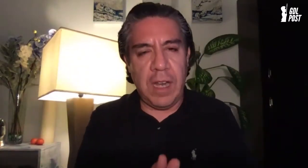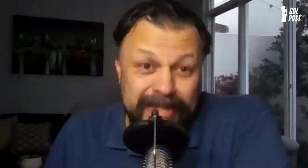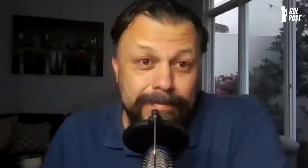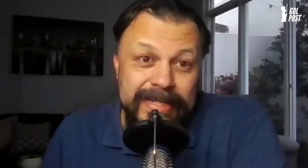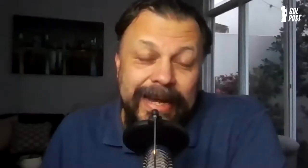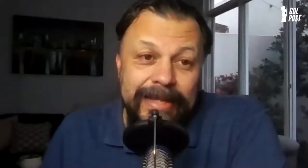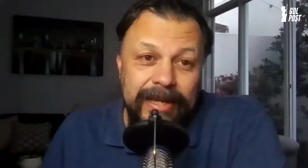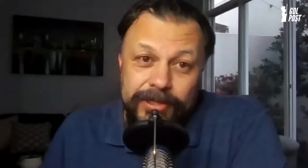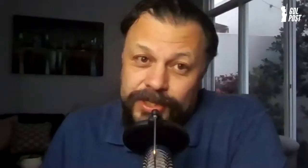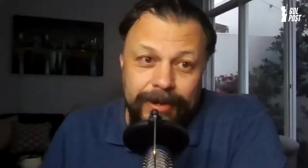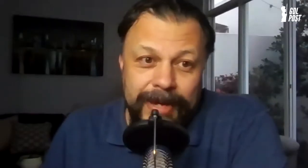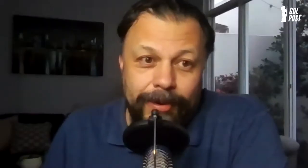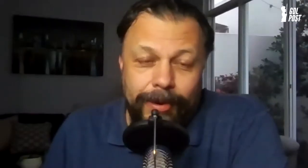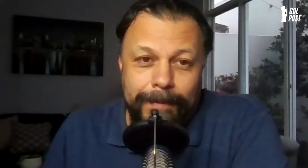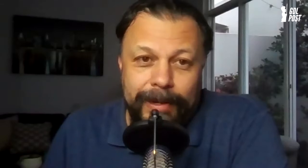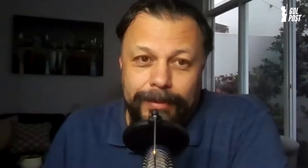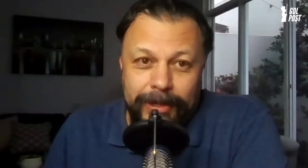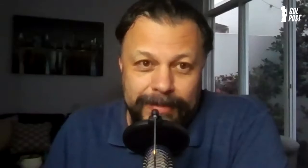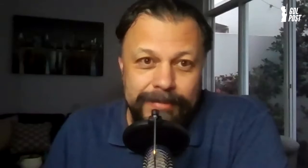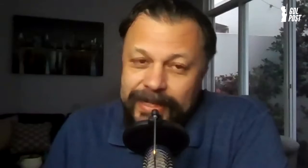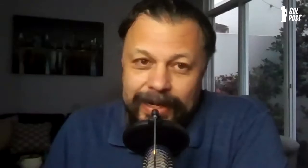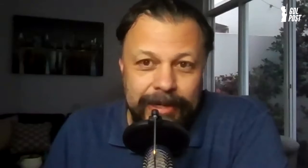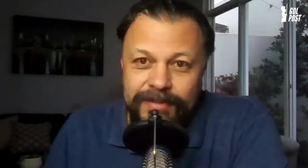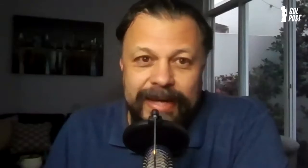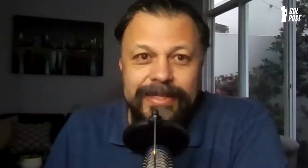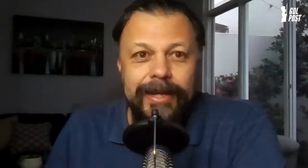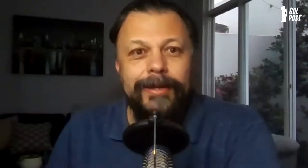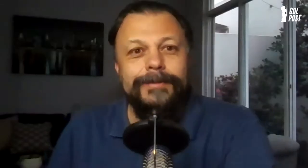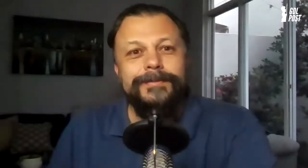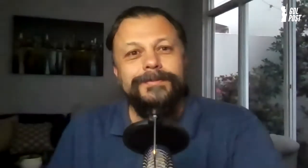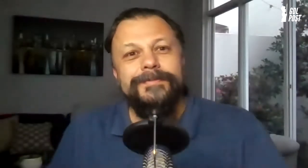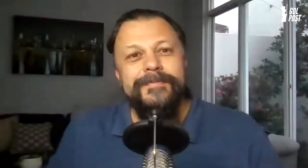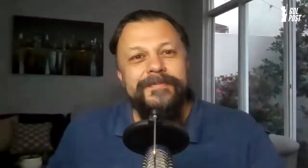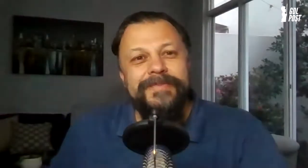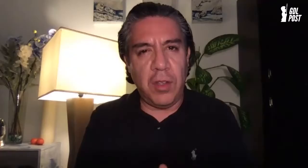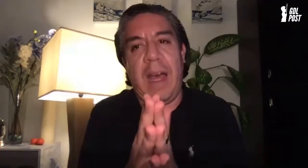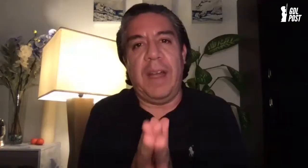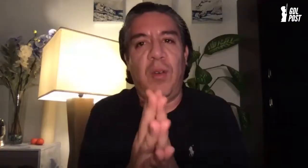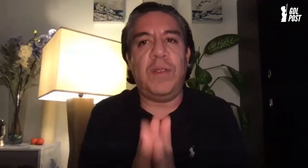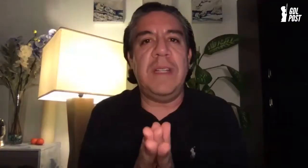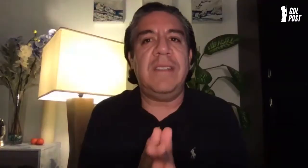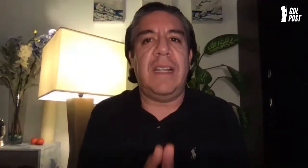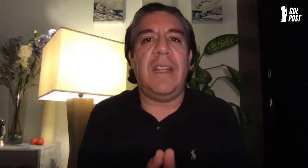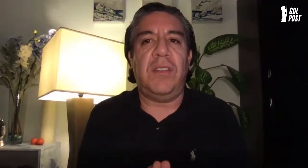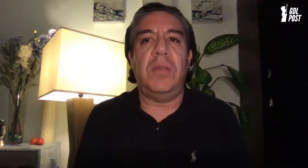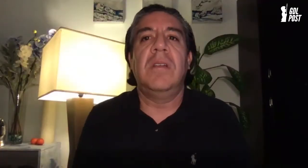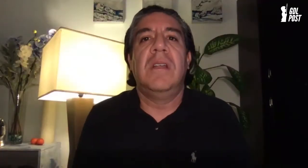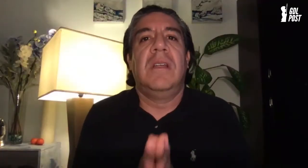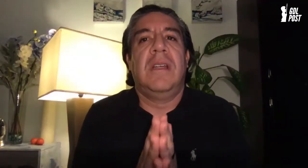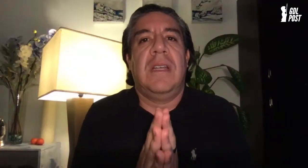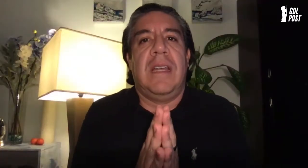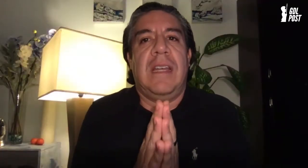Oye, Maromas Fernando, en bicicleta, eso es innovador, Juan Pablo. Maromas en bicicleta no es fácil. a ver, es que, a ver, justamente se trata de